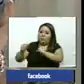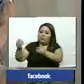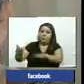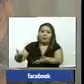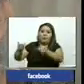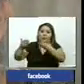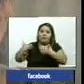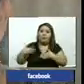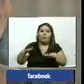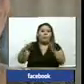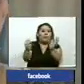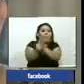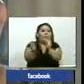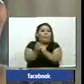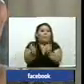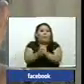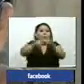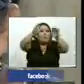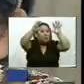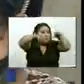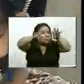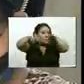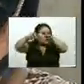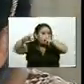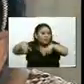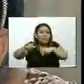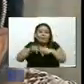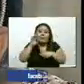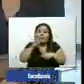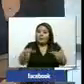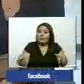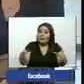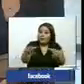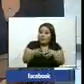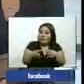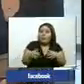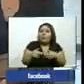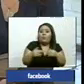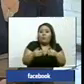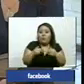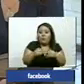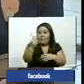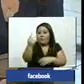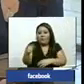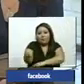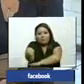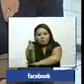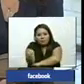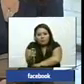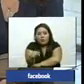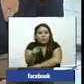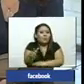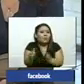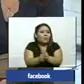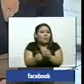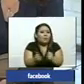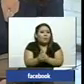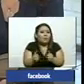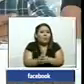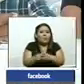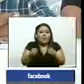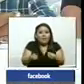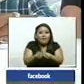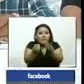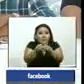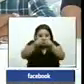la crisis provocada por las lluvias. Sostienen que no solo el sector agrícola, sino también el pesquero es afectado por la proliferación de la ninfa